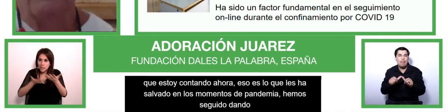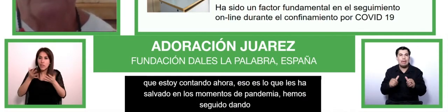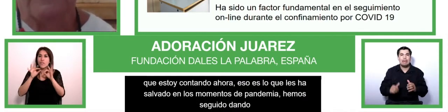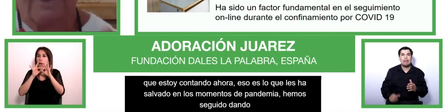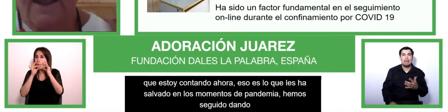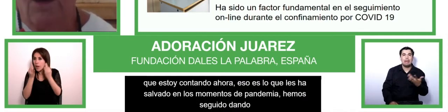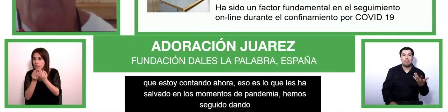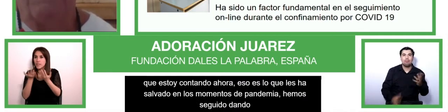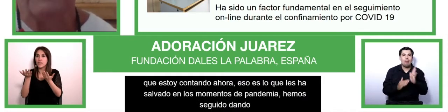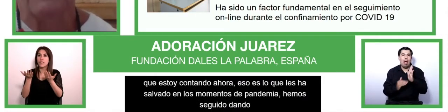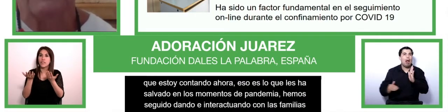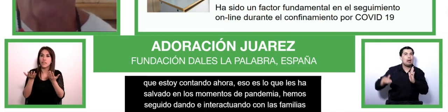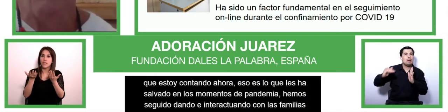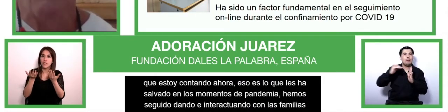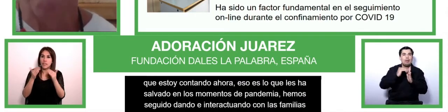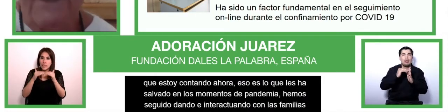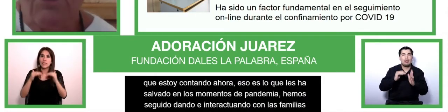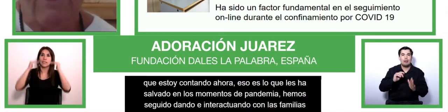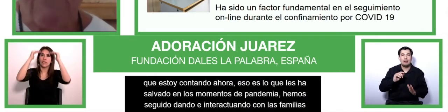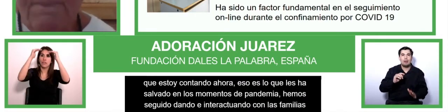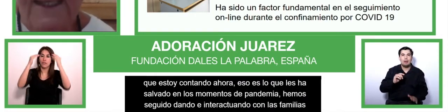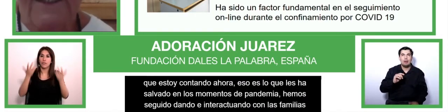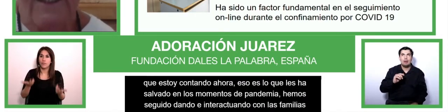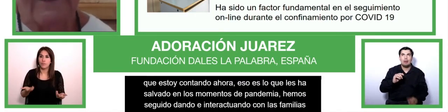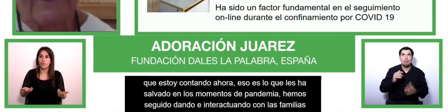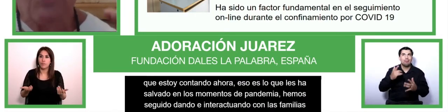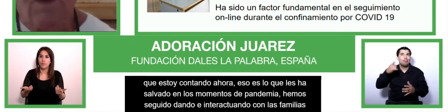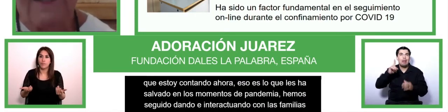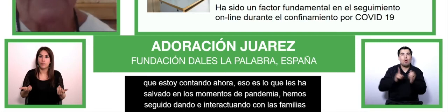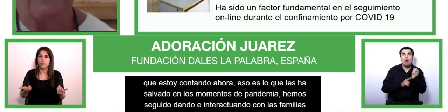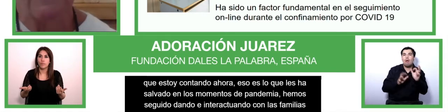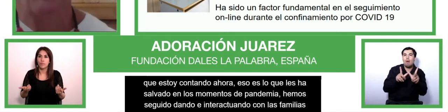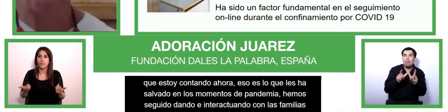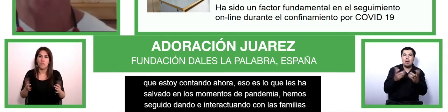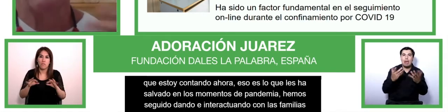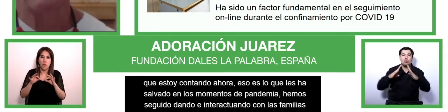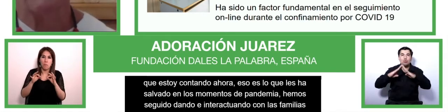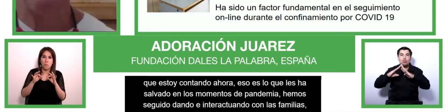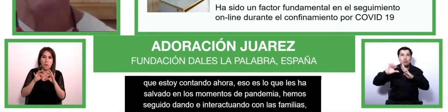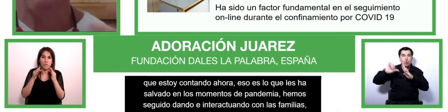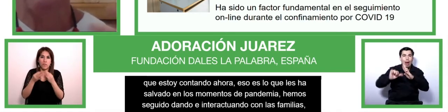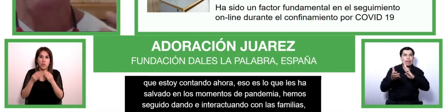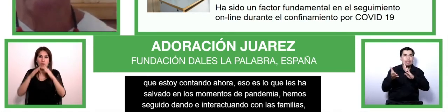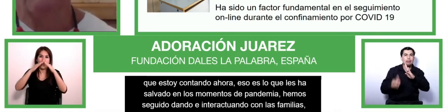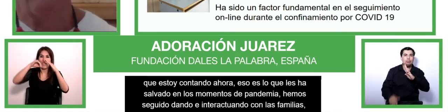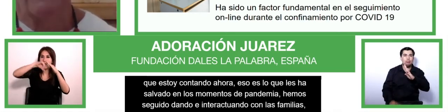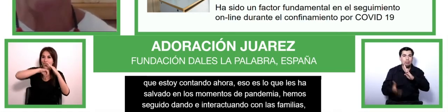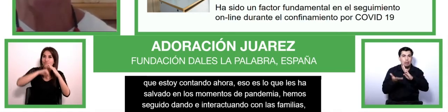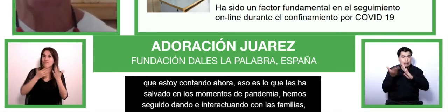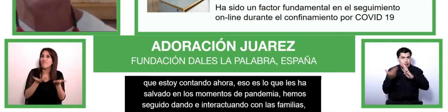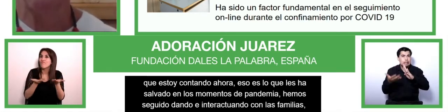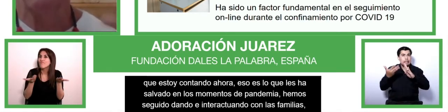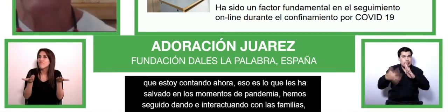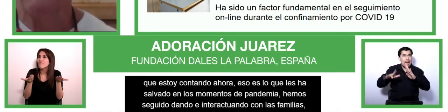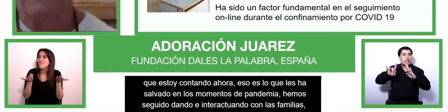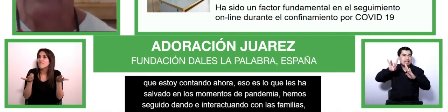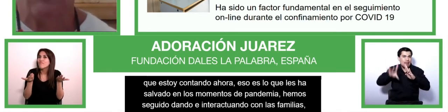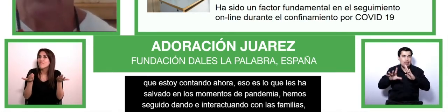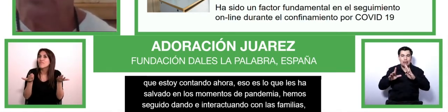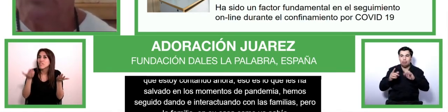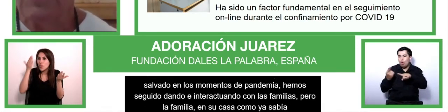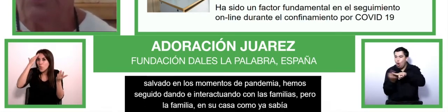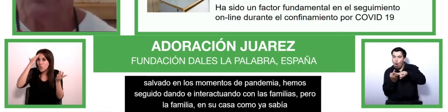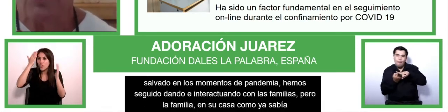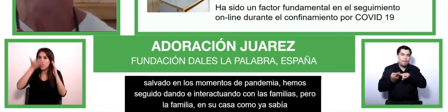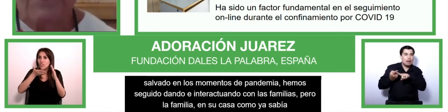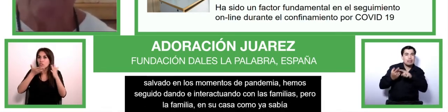a nivel logopédico, pero la familia en su casa, como ya sabía hablar con sus hijos, ya sabía actuar